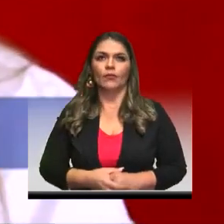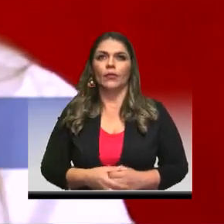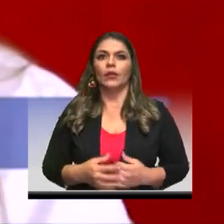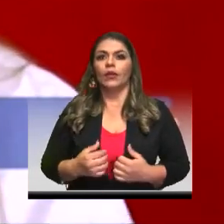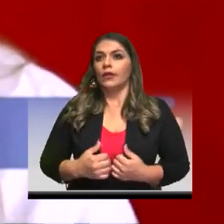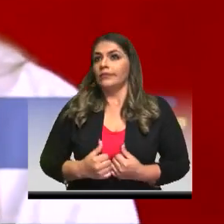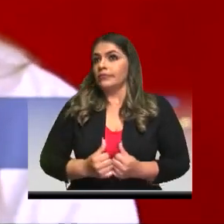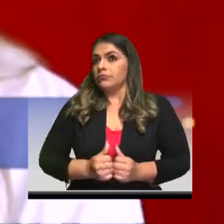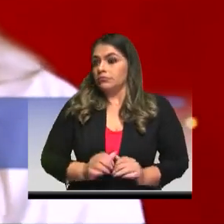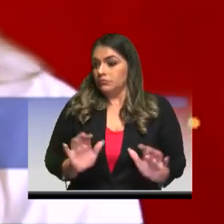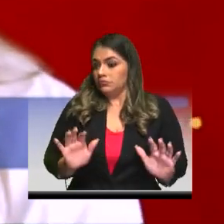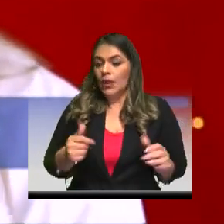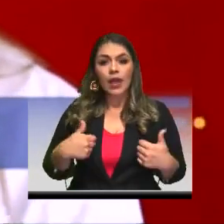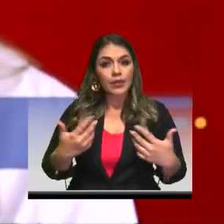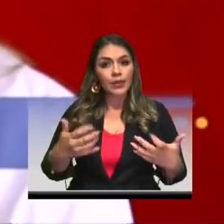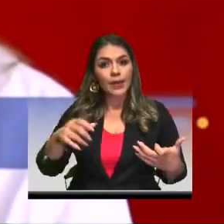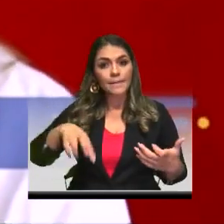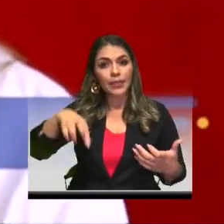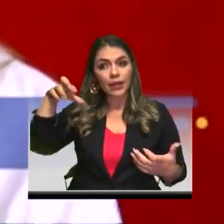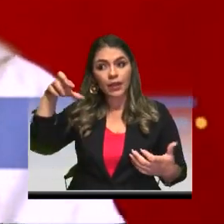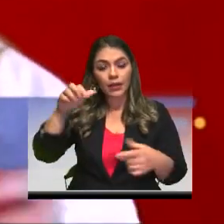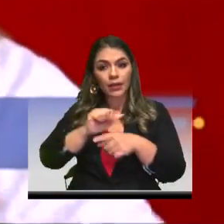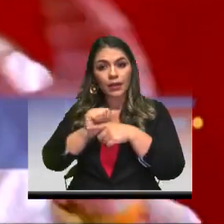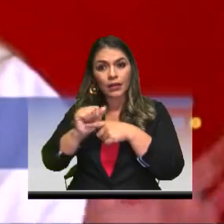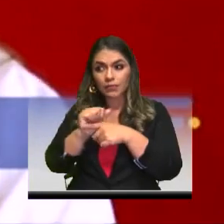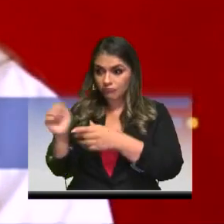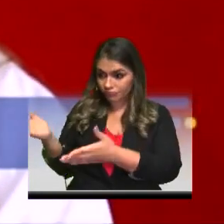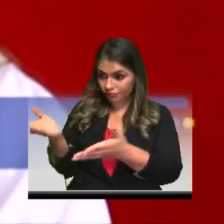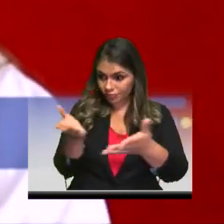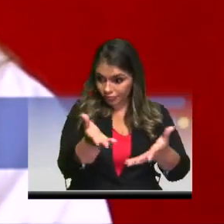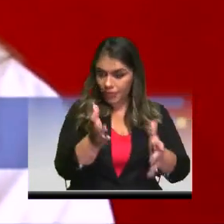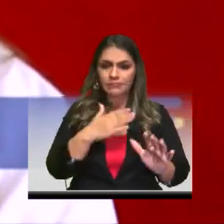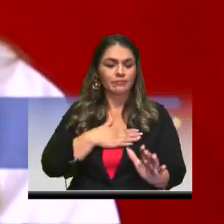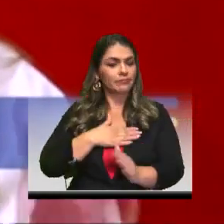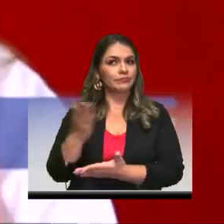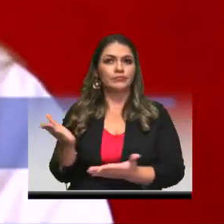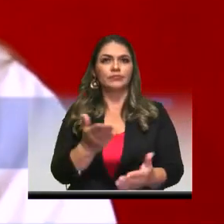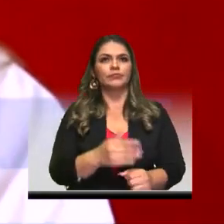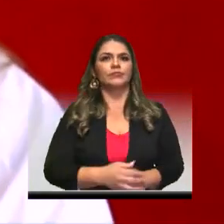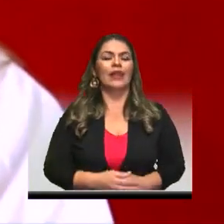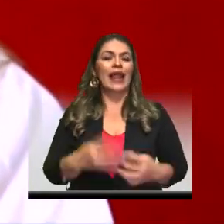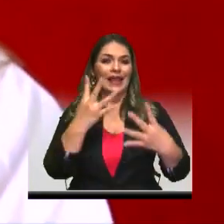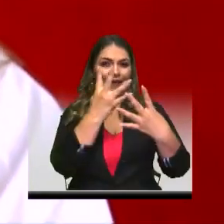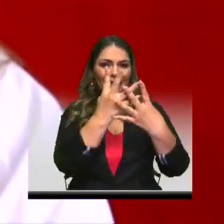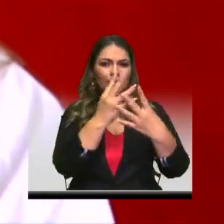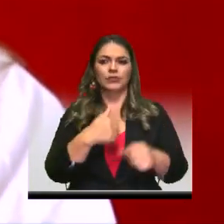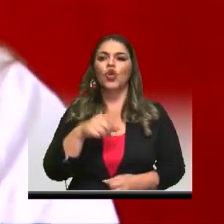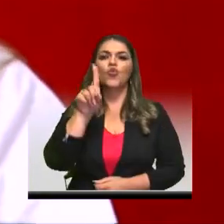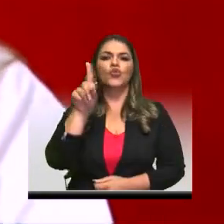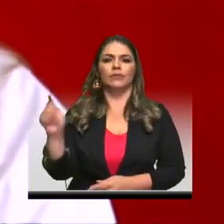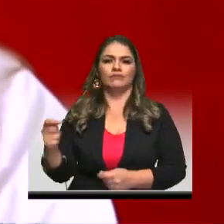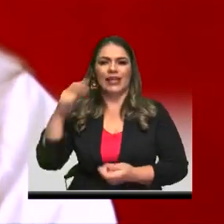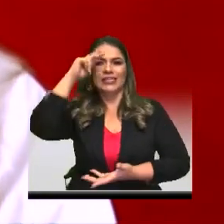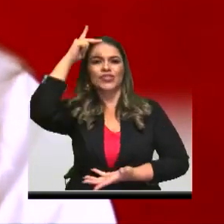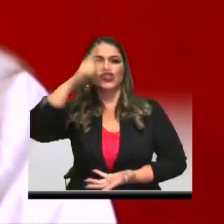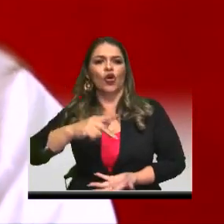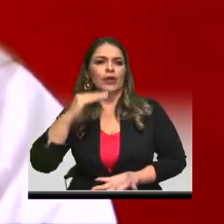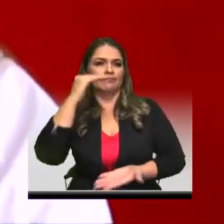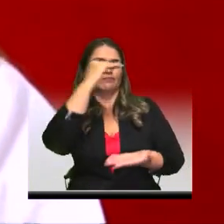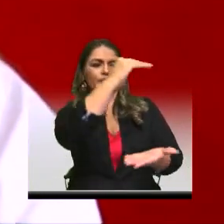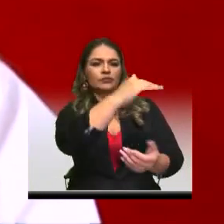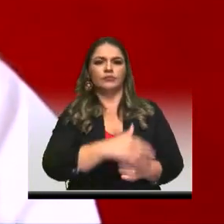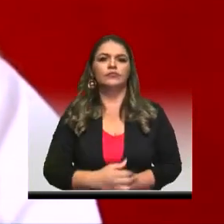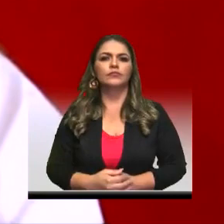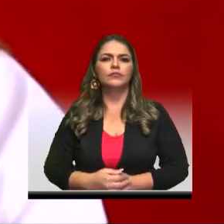tus prácticas profesionales aquí en reclusorios, bienvenida. Ya tenemos un caso, y es el caso de